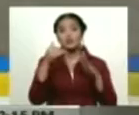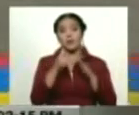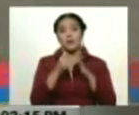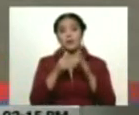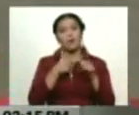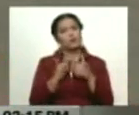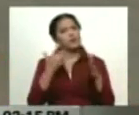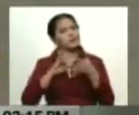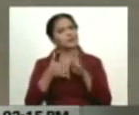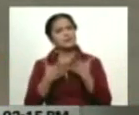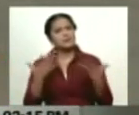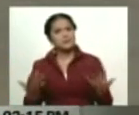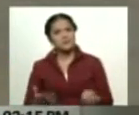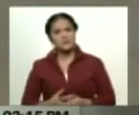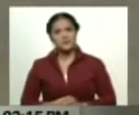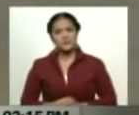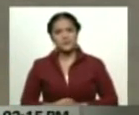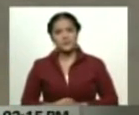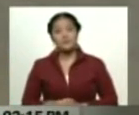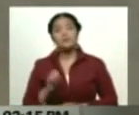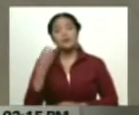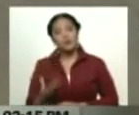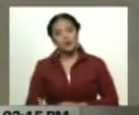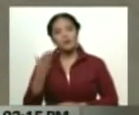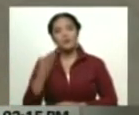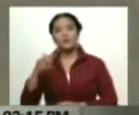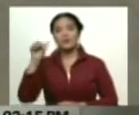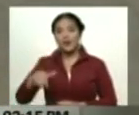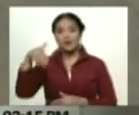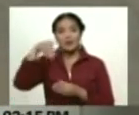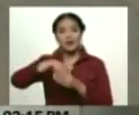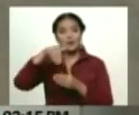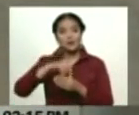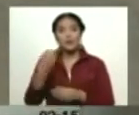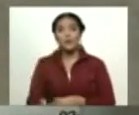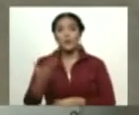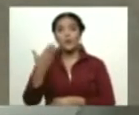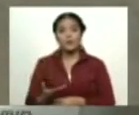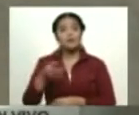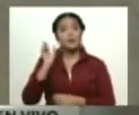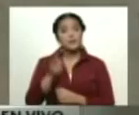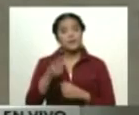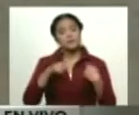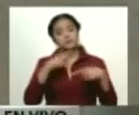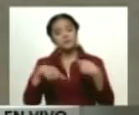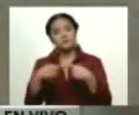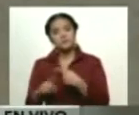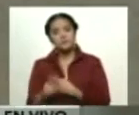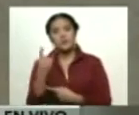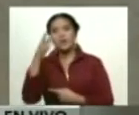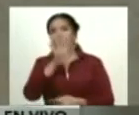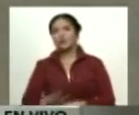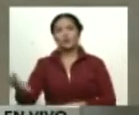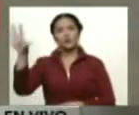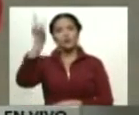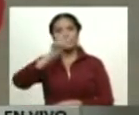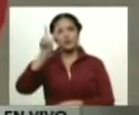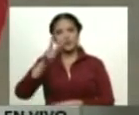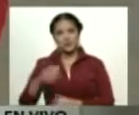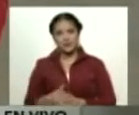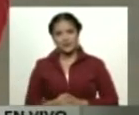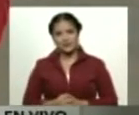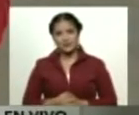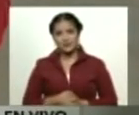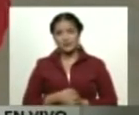nos implica un poco lo que es la importancia que esta actividad está teniendo y la repercusión que podría tener en toda América Latina. Para nadie